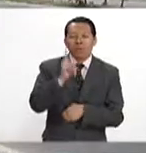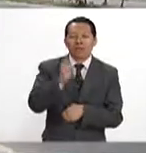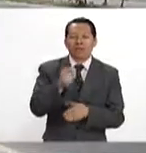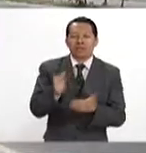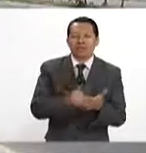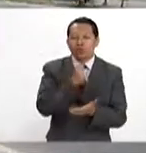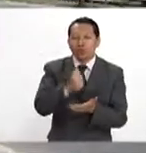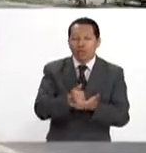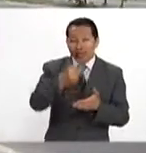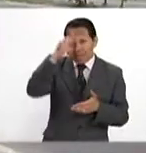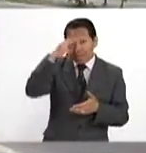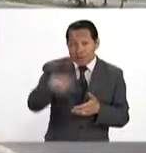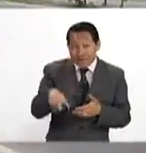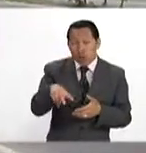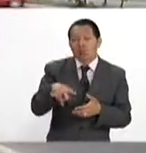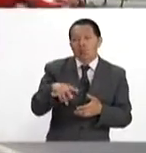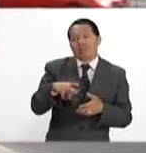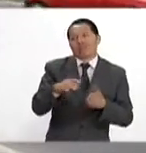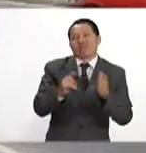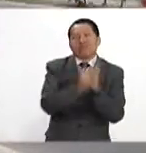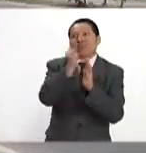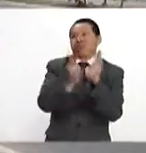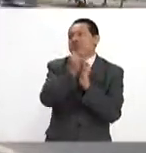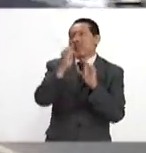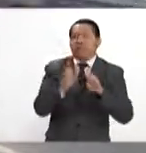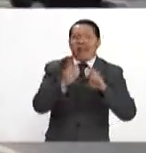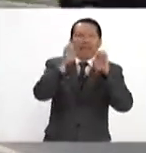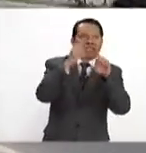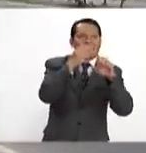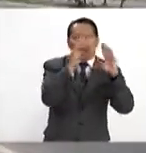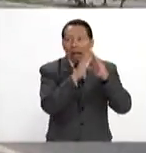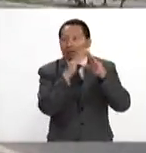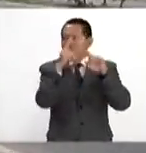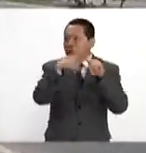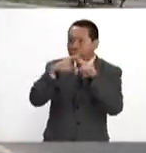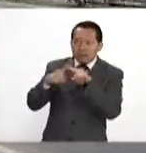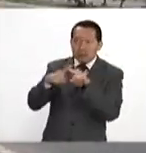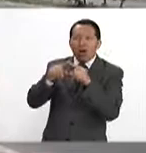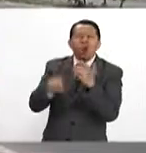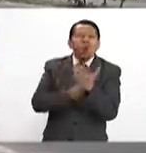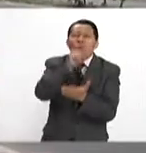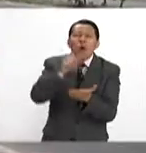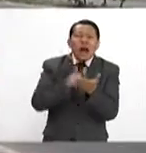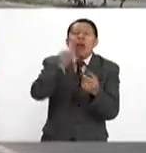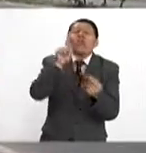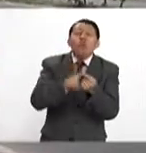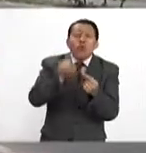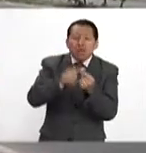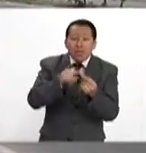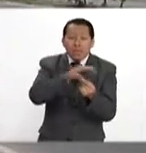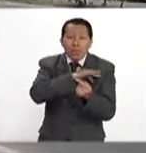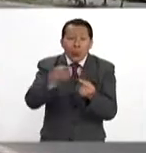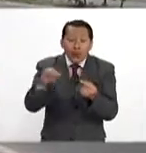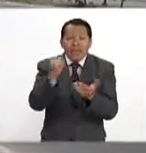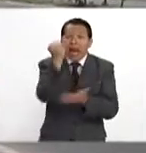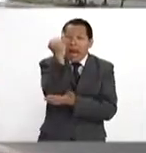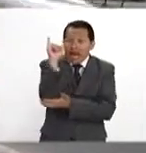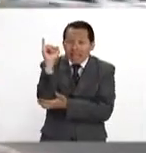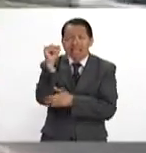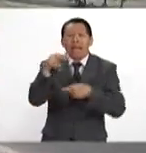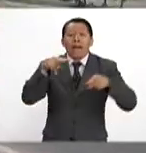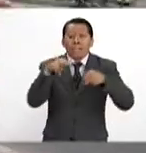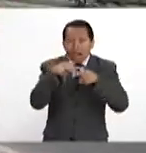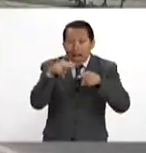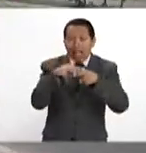Ciudad de México está tan densamente construida que parecería difícil encontrar espacios disponibles para generar jardines y parques de